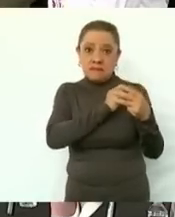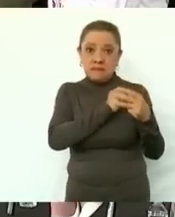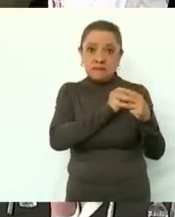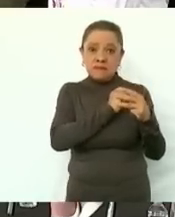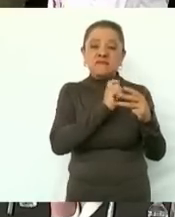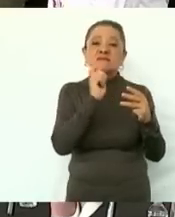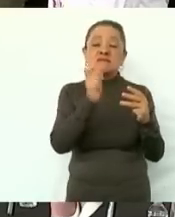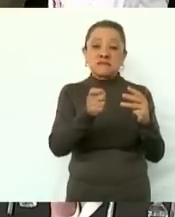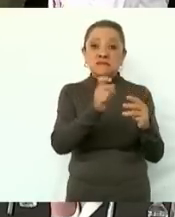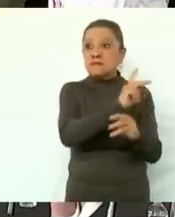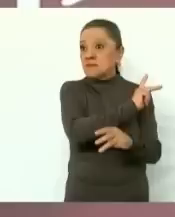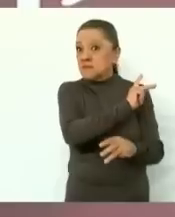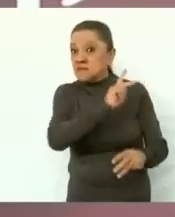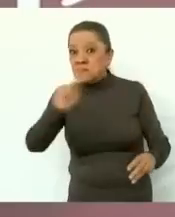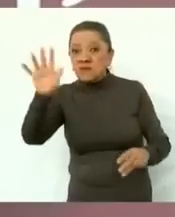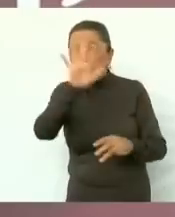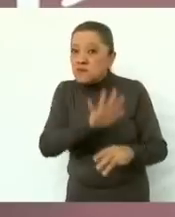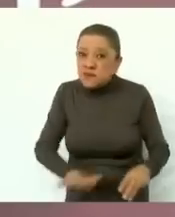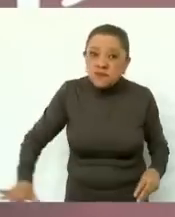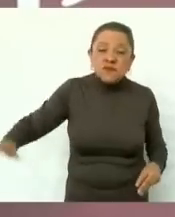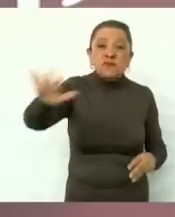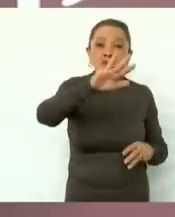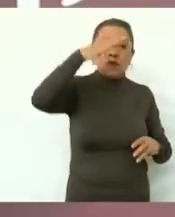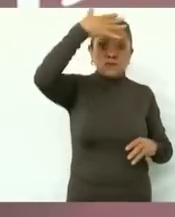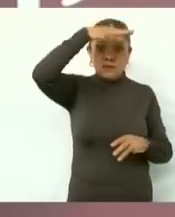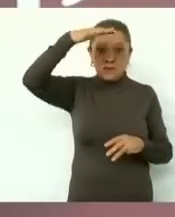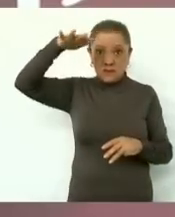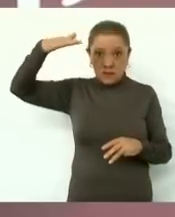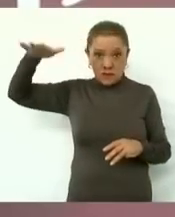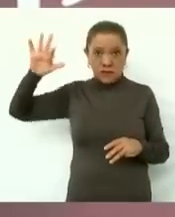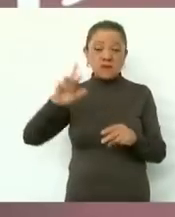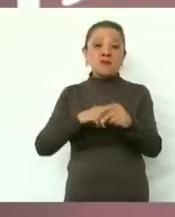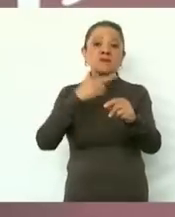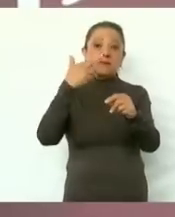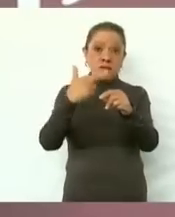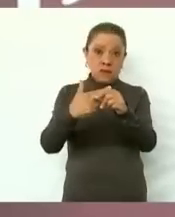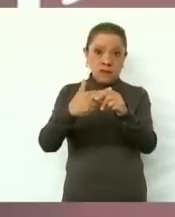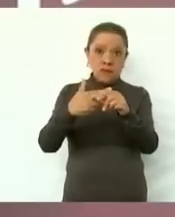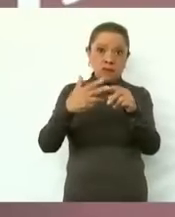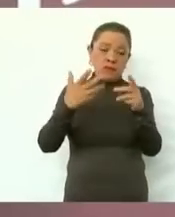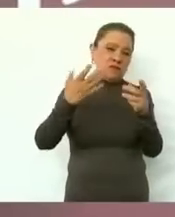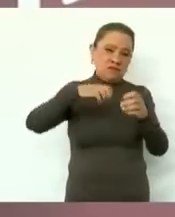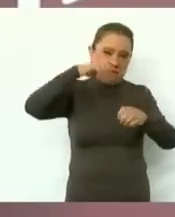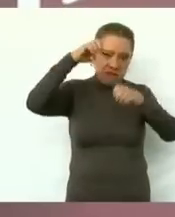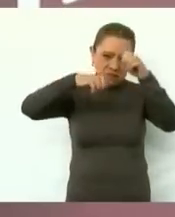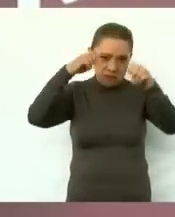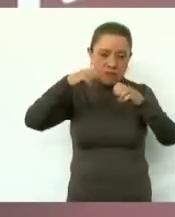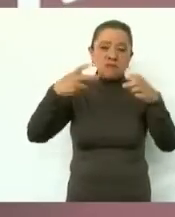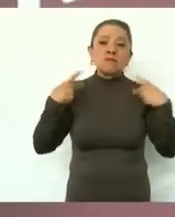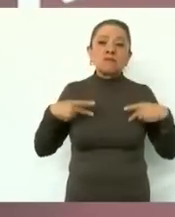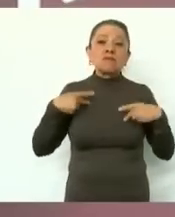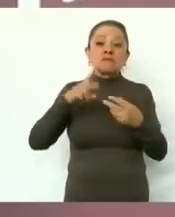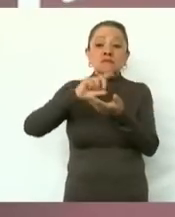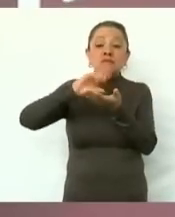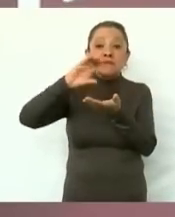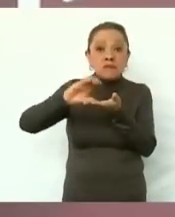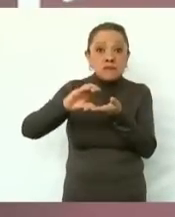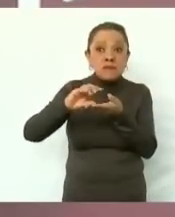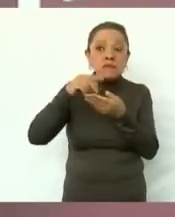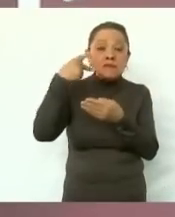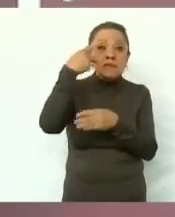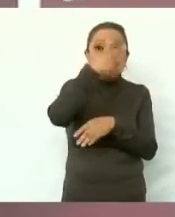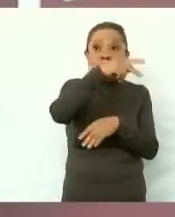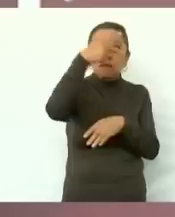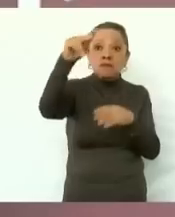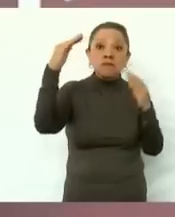adultos mayores, las personas con discapacidad, van a recibir la visita en su